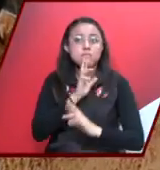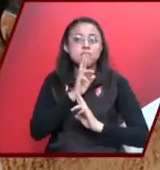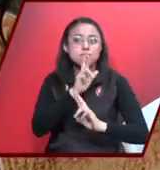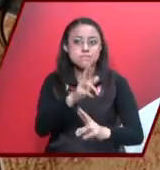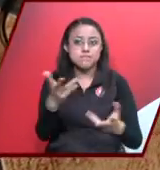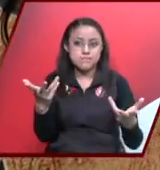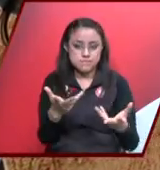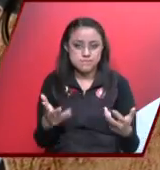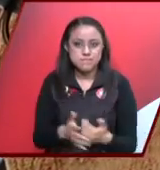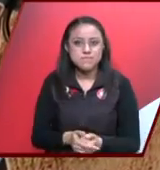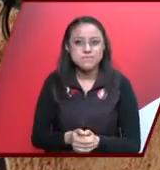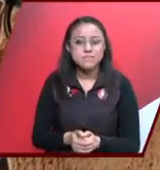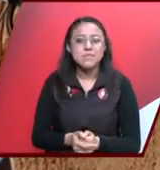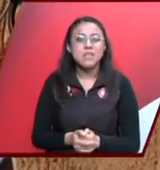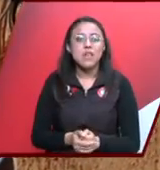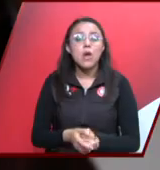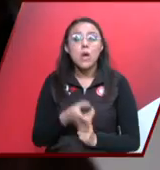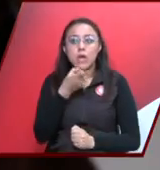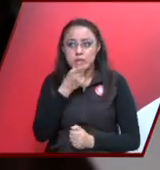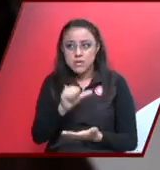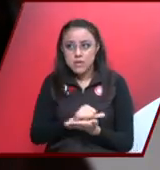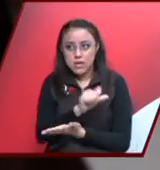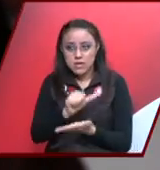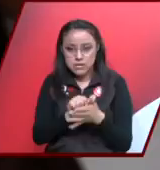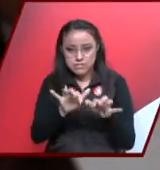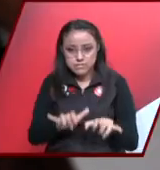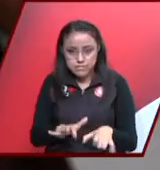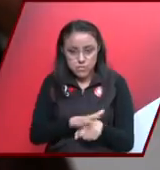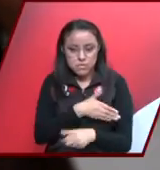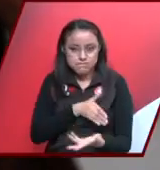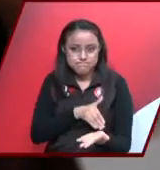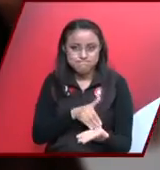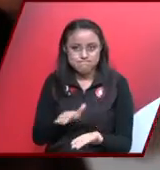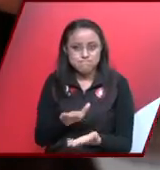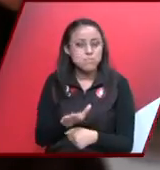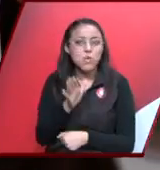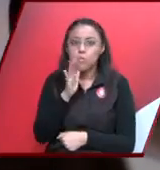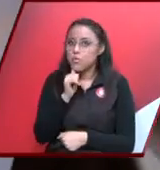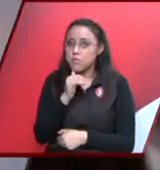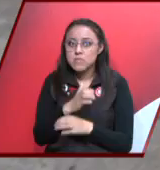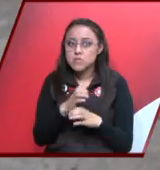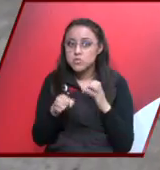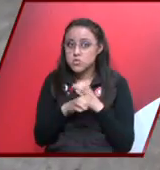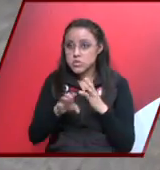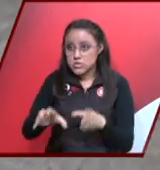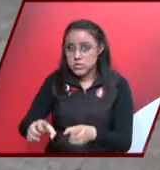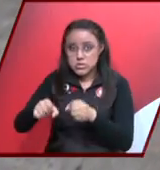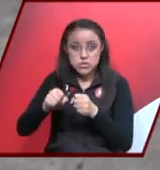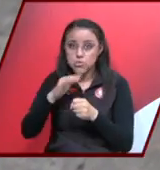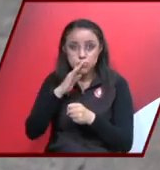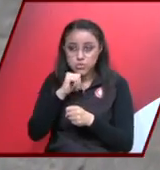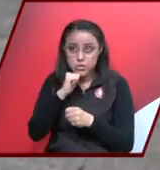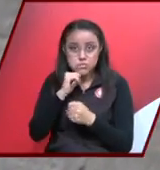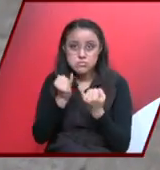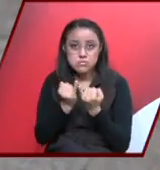manera. Levanté el acta, la levanté por despojo, porque la verdad no me dejan sacar nada. Incluso vienen